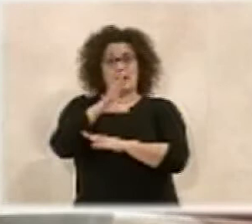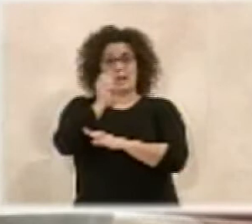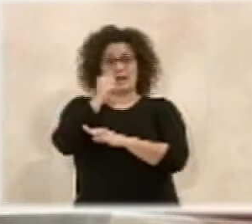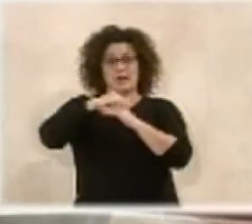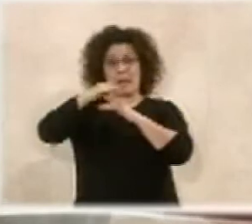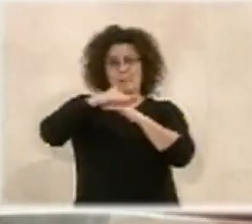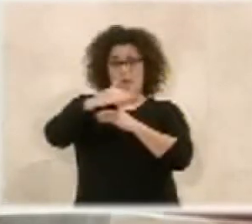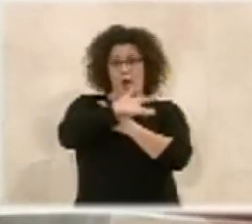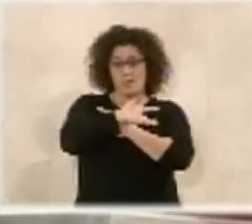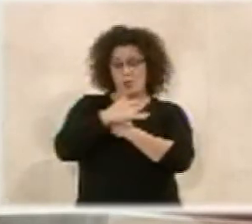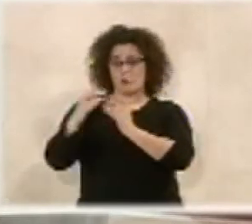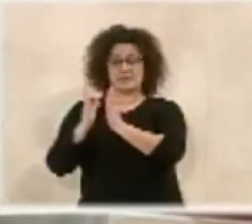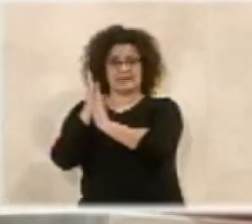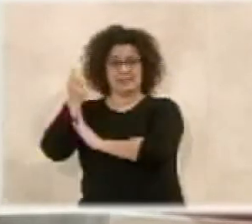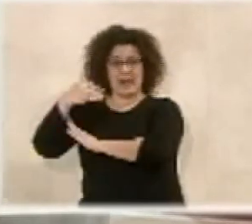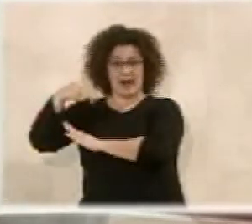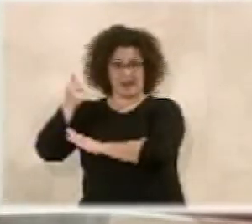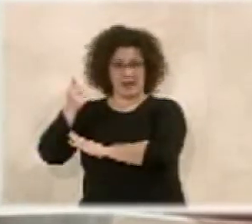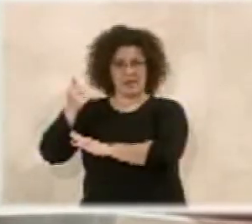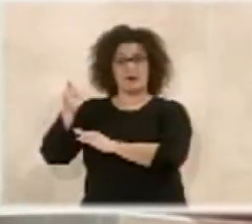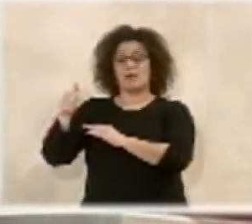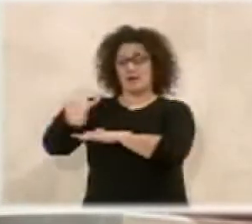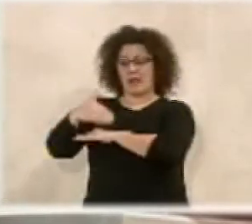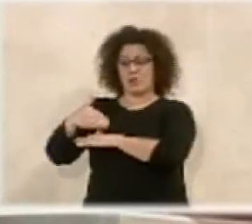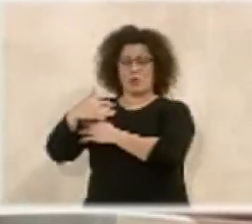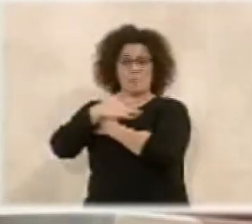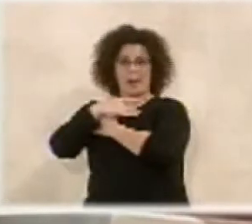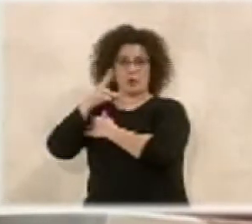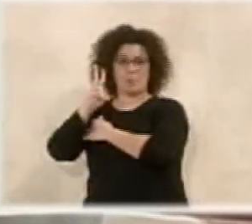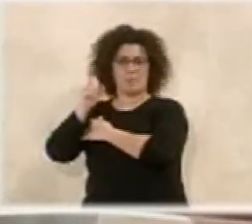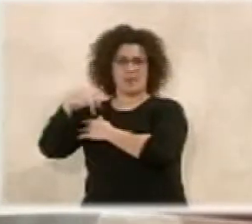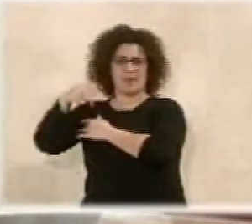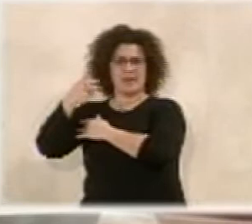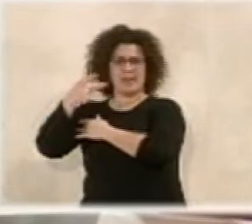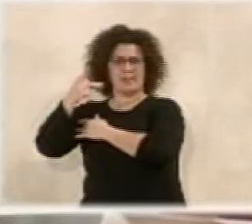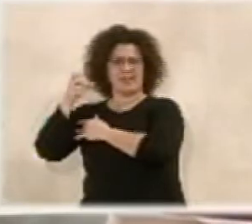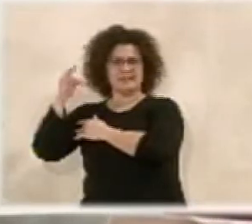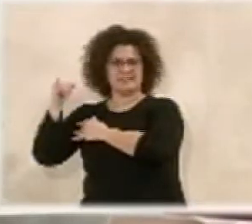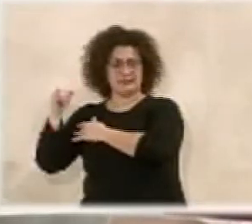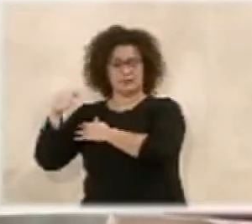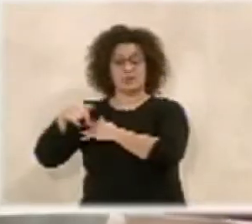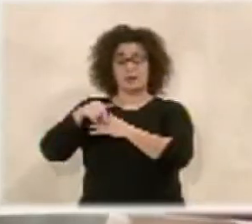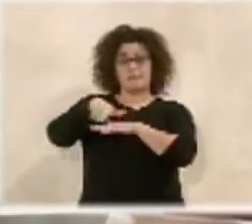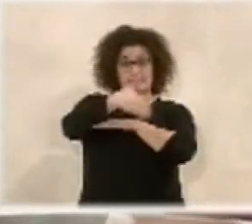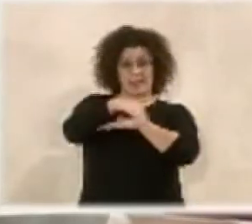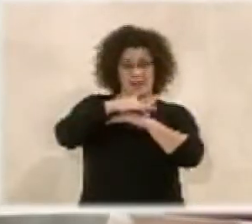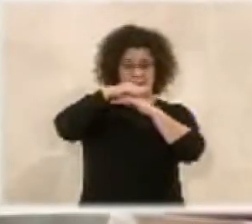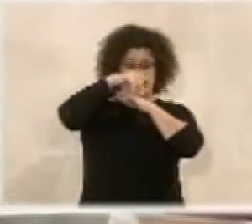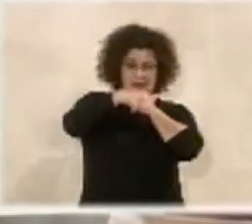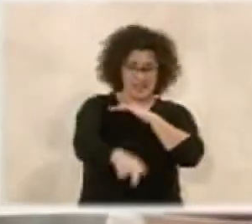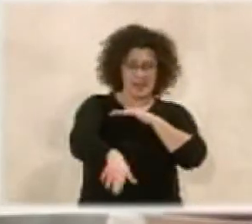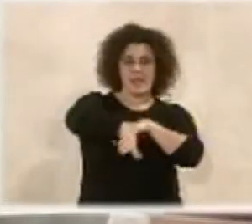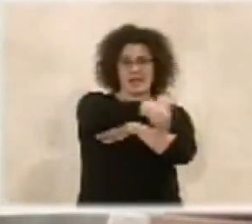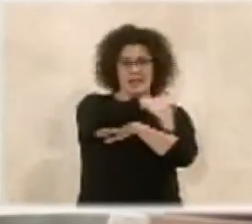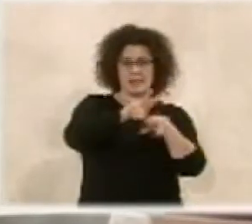Nueva, calle Santa Ana y calle Mario Benedetti. El tema de las escaleras de la calle Nueva,